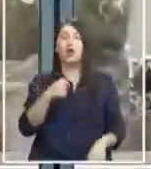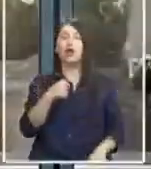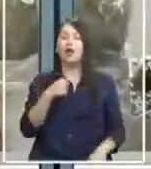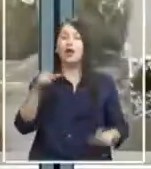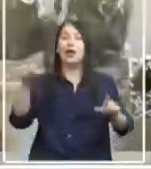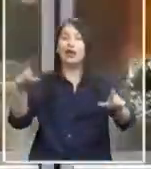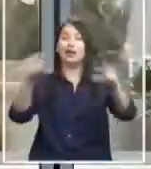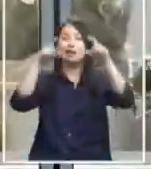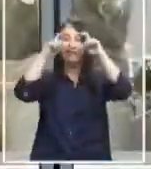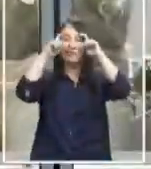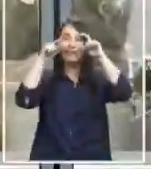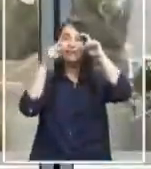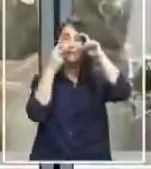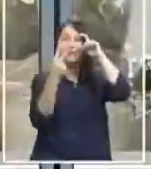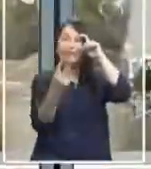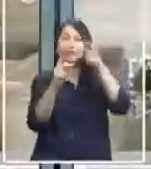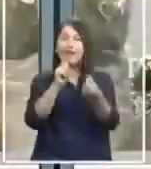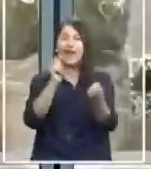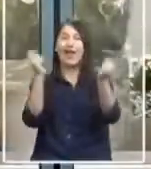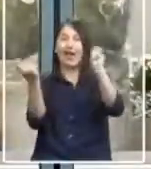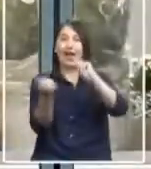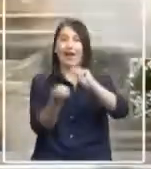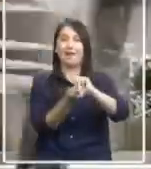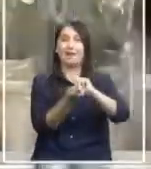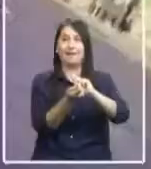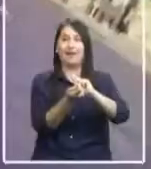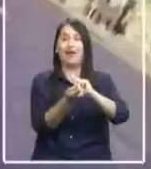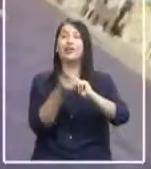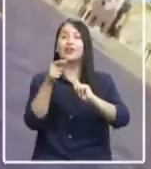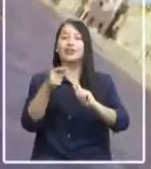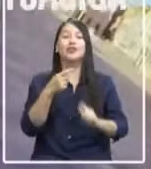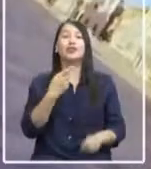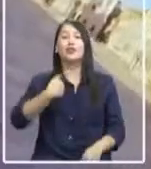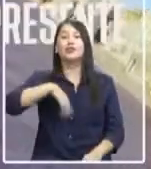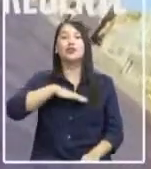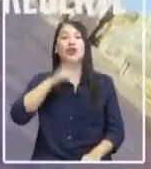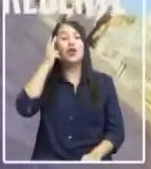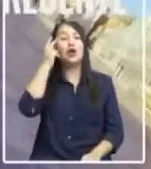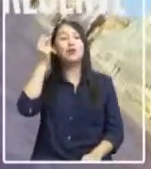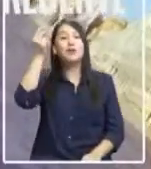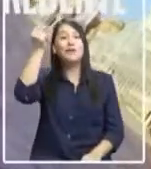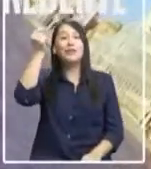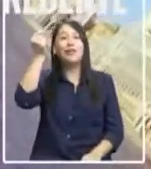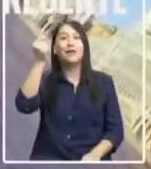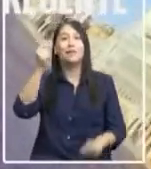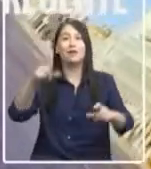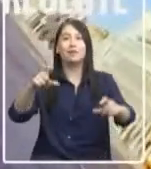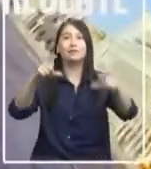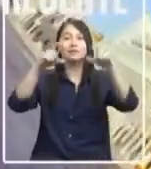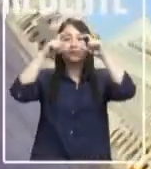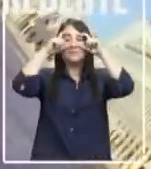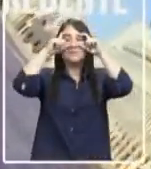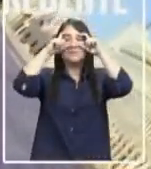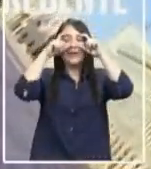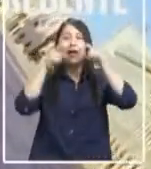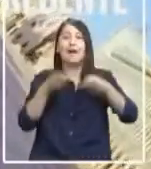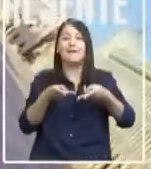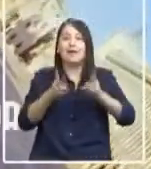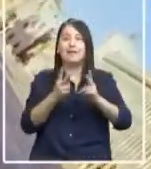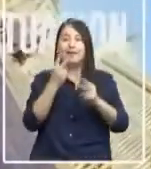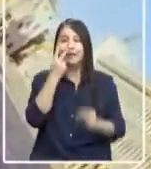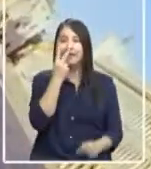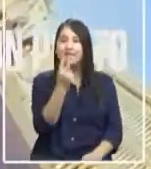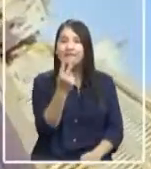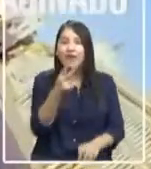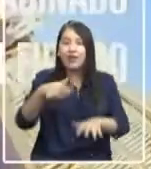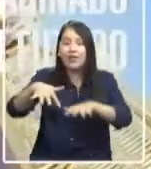es crear anteojos, lentes, que permiten ver una situación